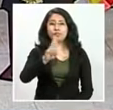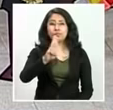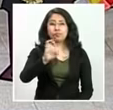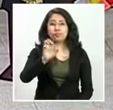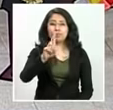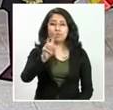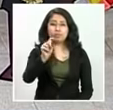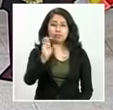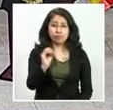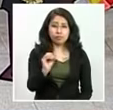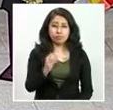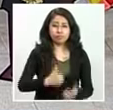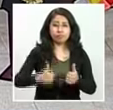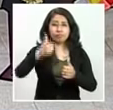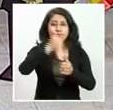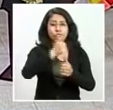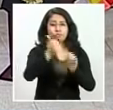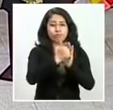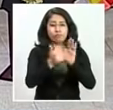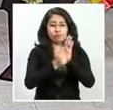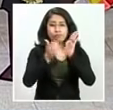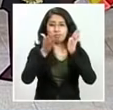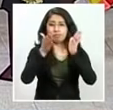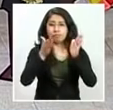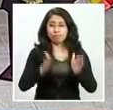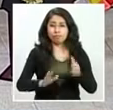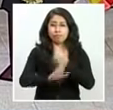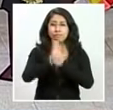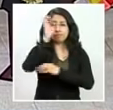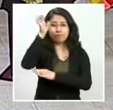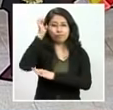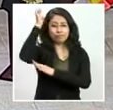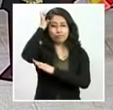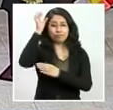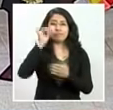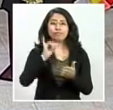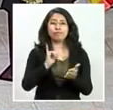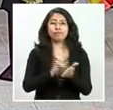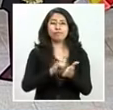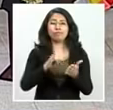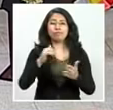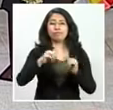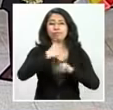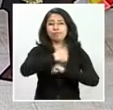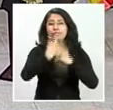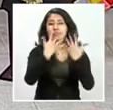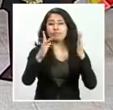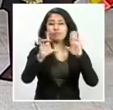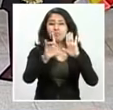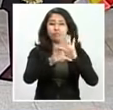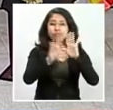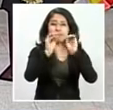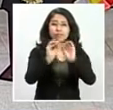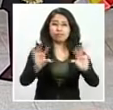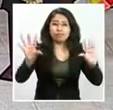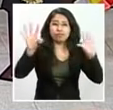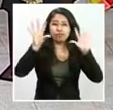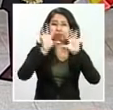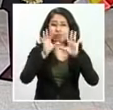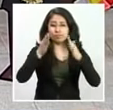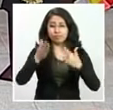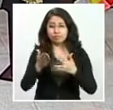Vargas en el cargo de Procurador General del Estado. Que la Asamblea Legislativa Plurinacional,